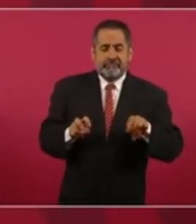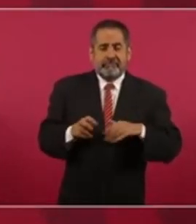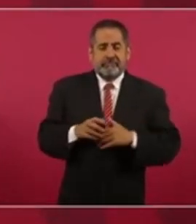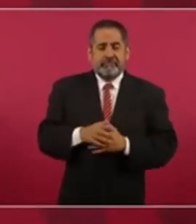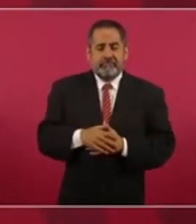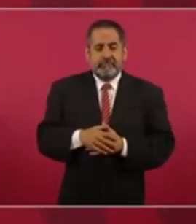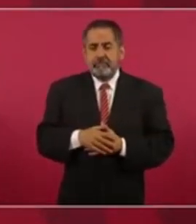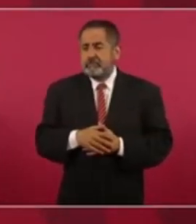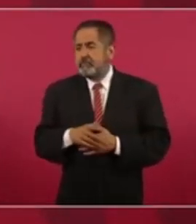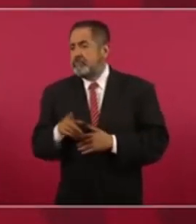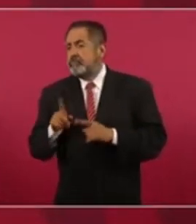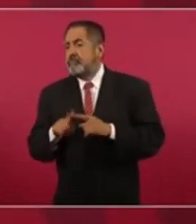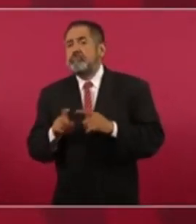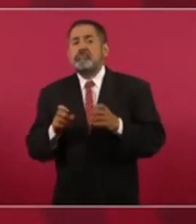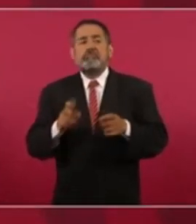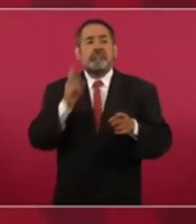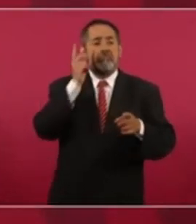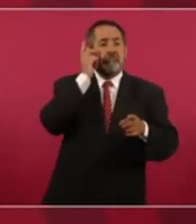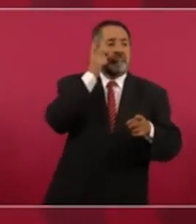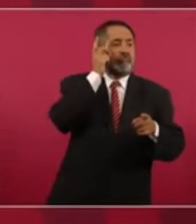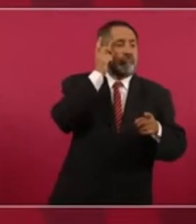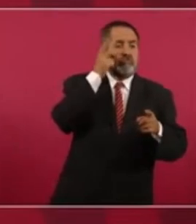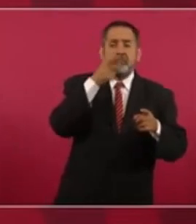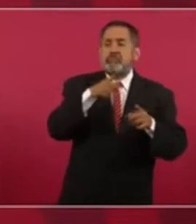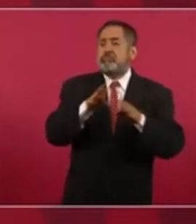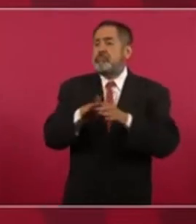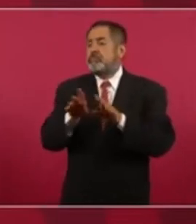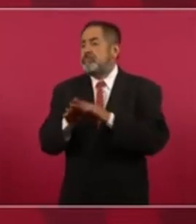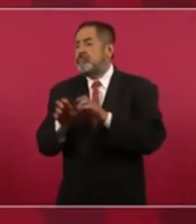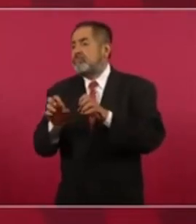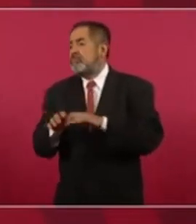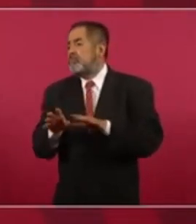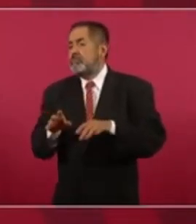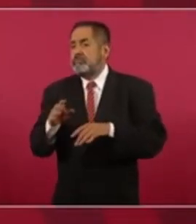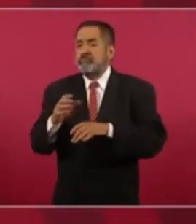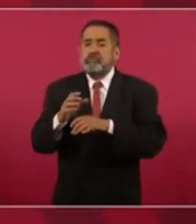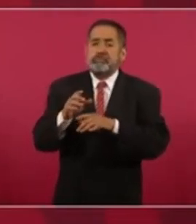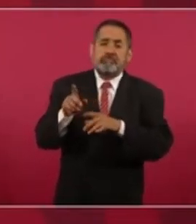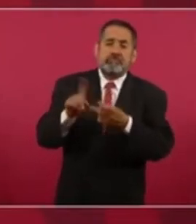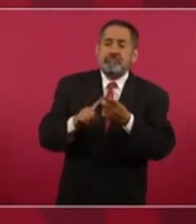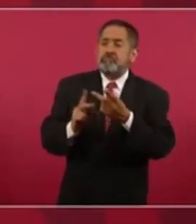revisan cómo están los potreros, cómo está el ganado, se vuelven a subir al café